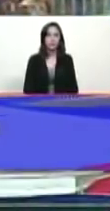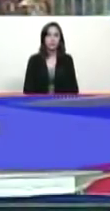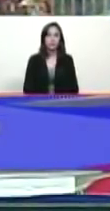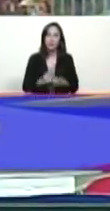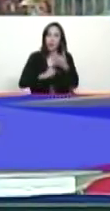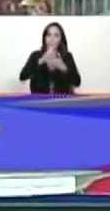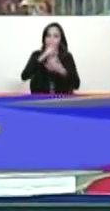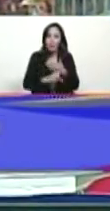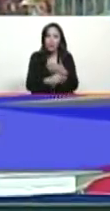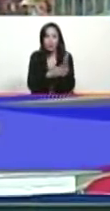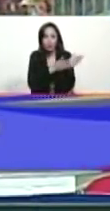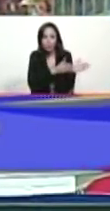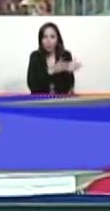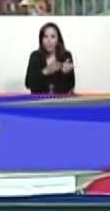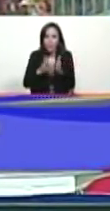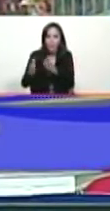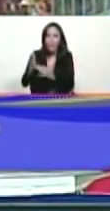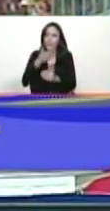Planificándose mejor,